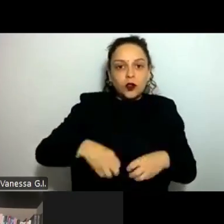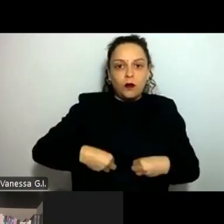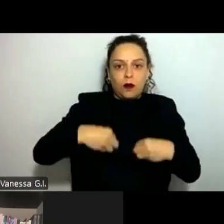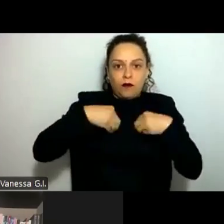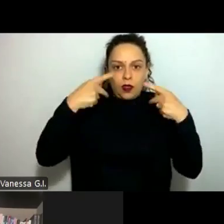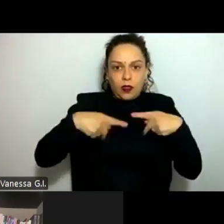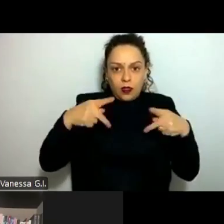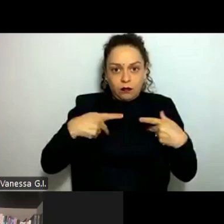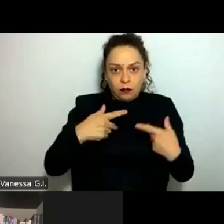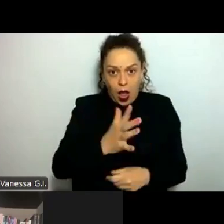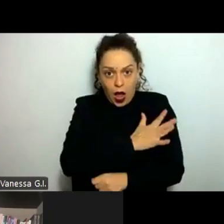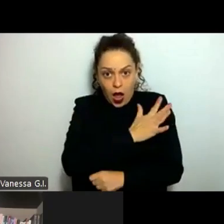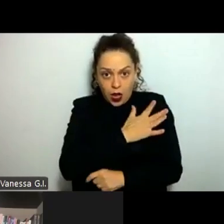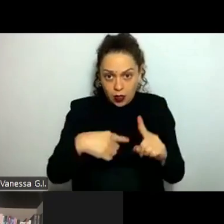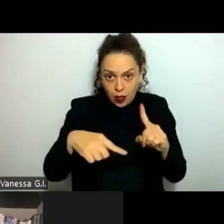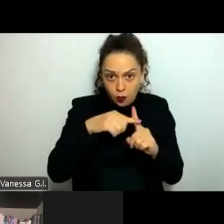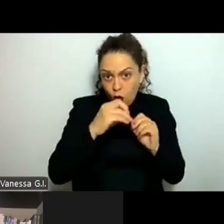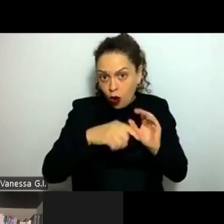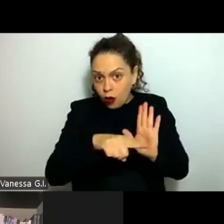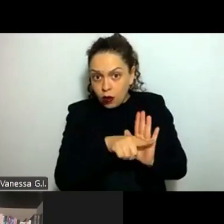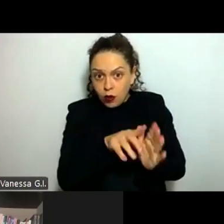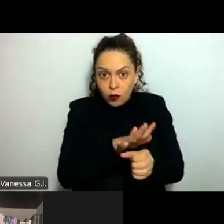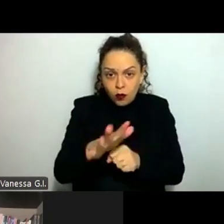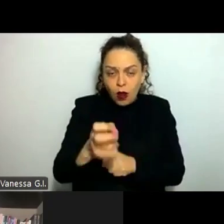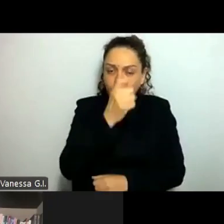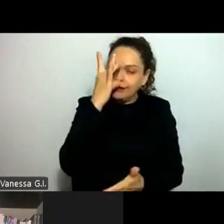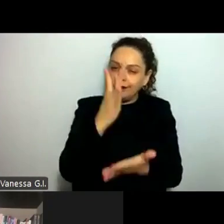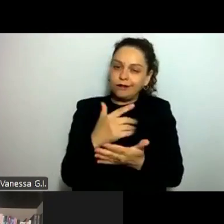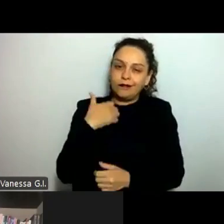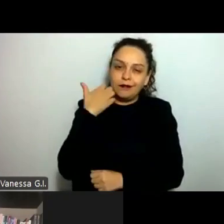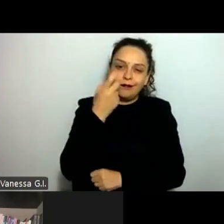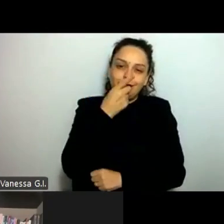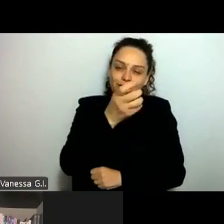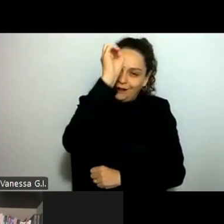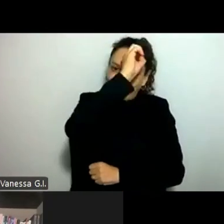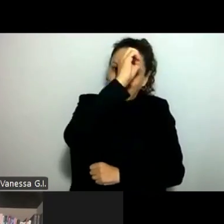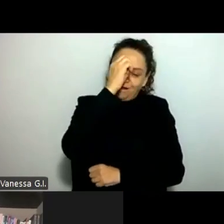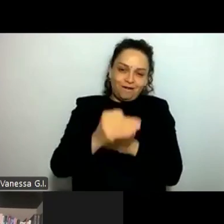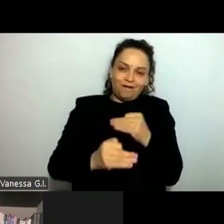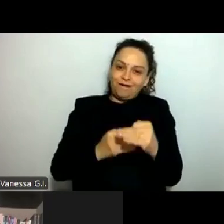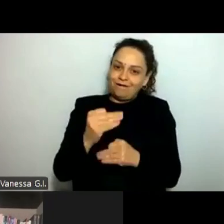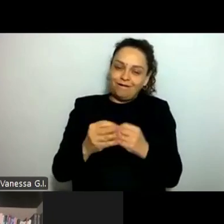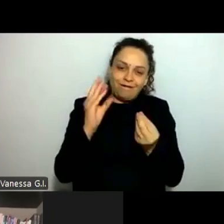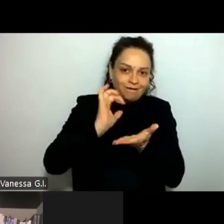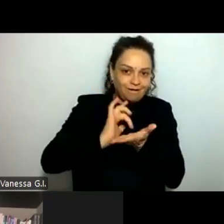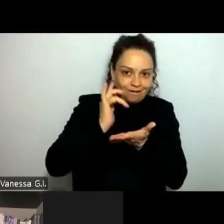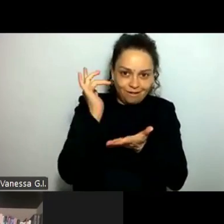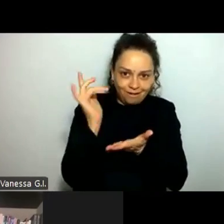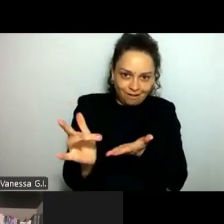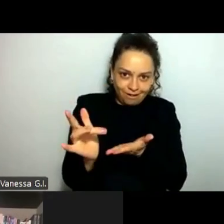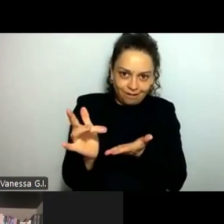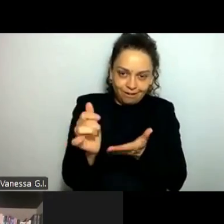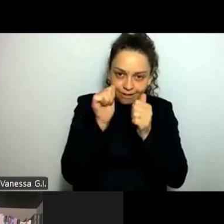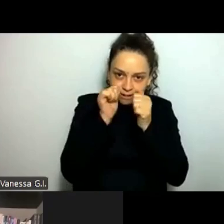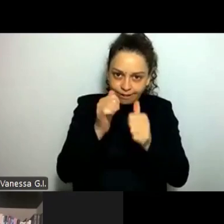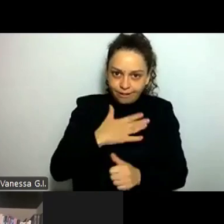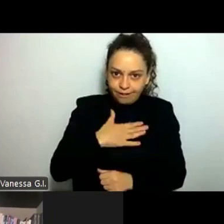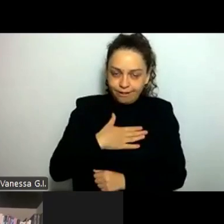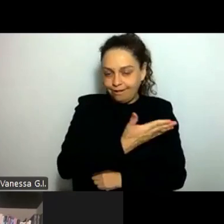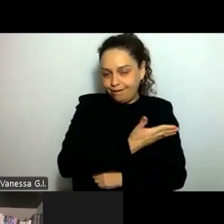de muchos capitalinos. Era el único comentario que quería hacer. Le agradezco mucho, diputado presidente. Buenas